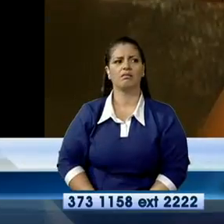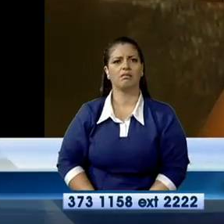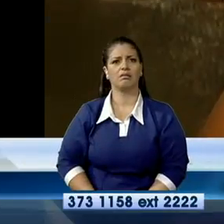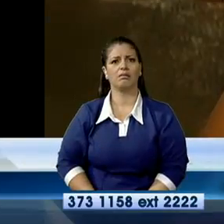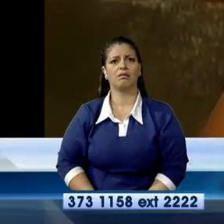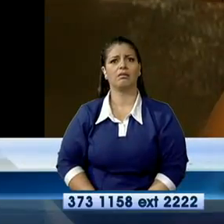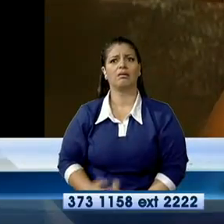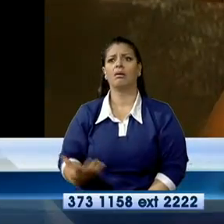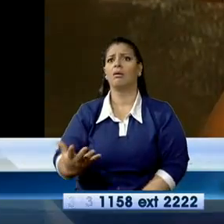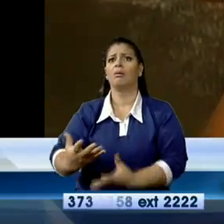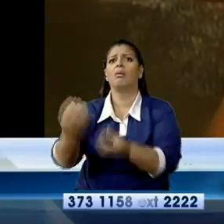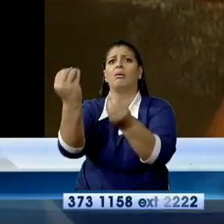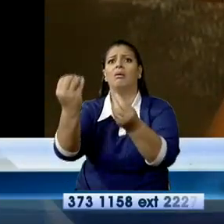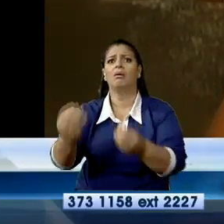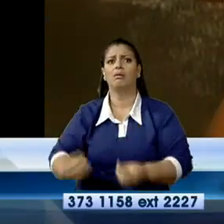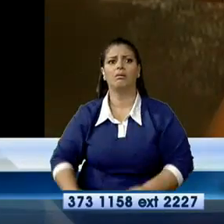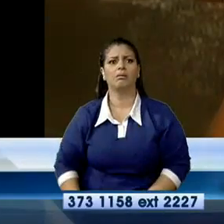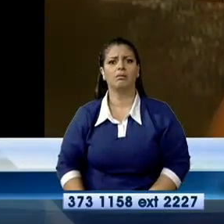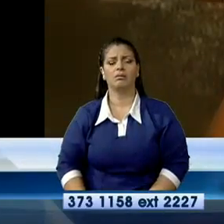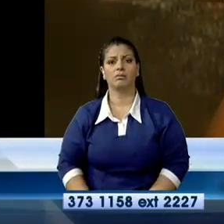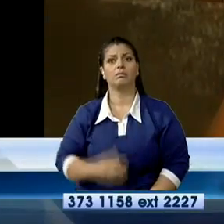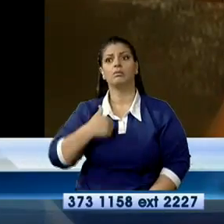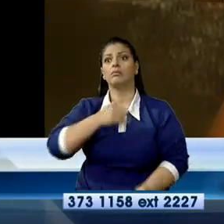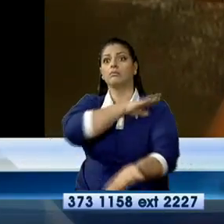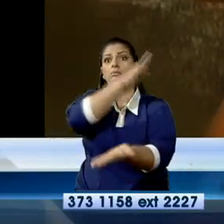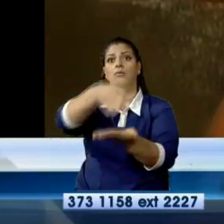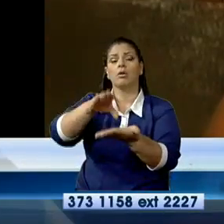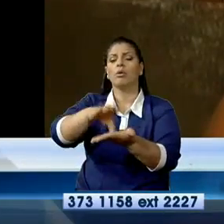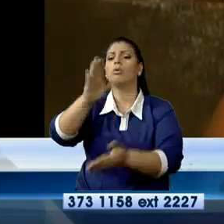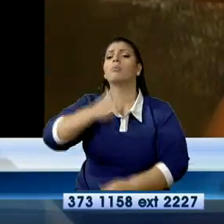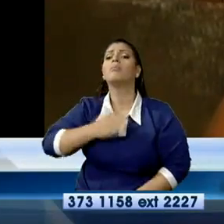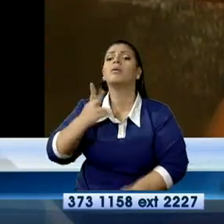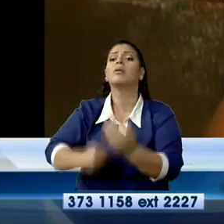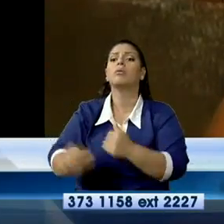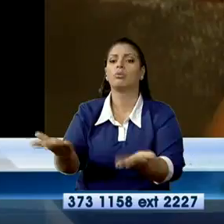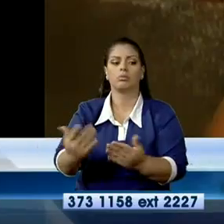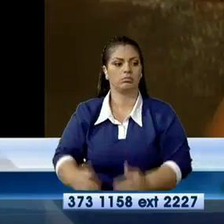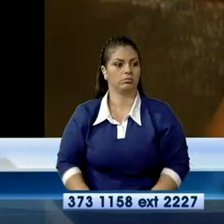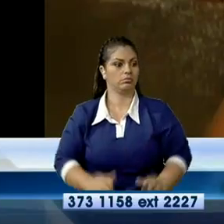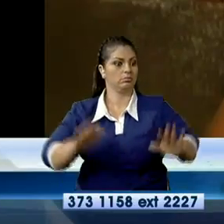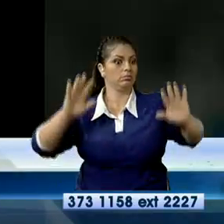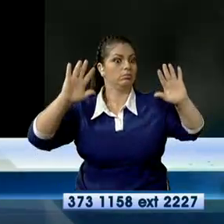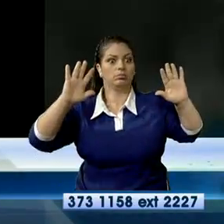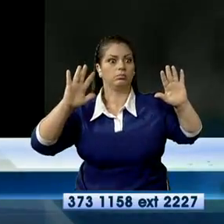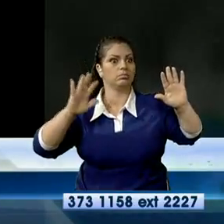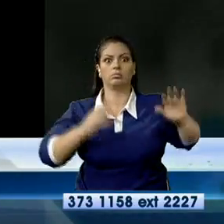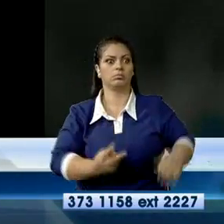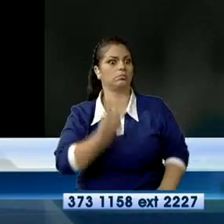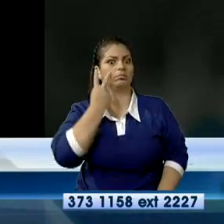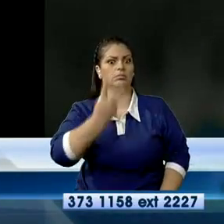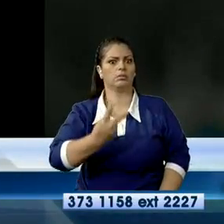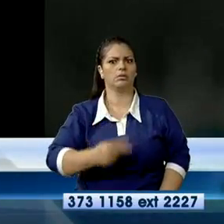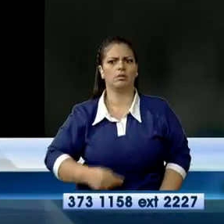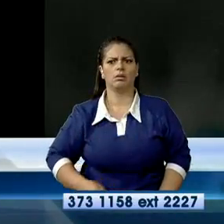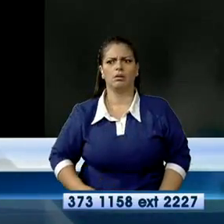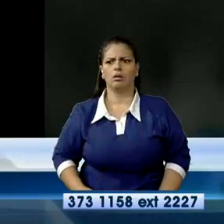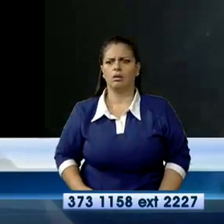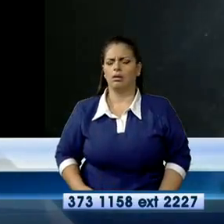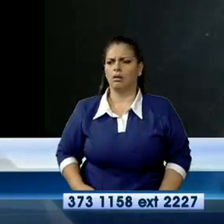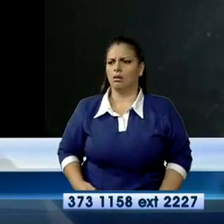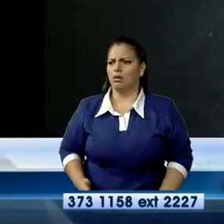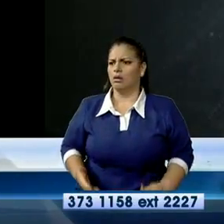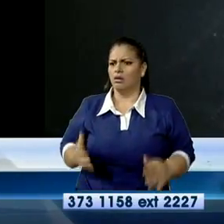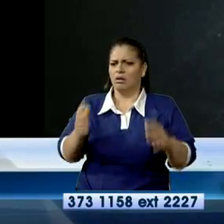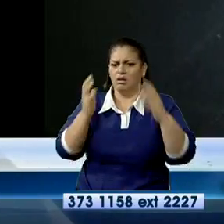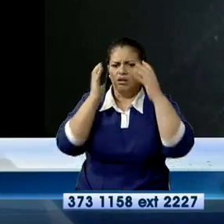No, nadie sabía, al colegio no había llegado, no había entrado a rendir exámenes. Atrapada por la desesperación, dice